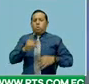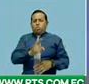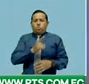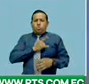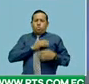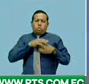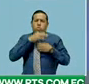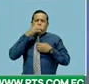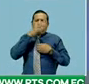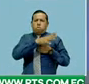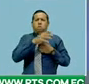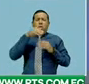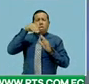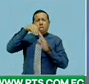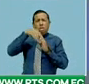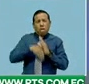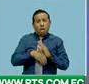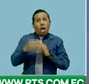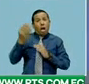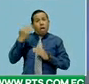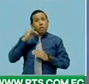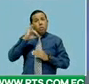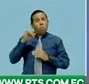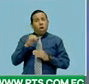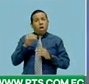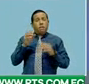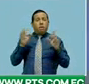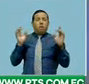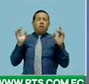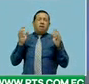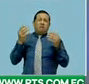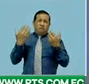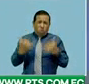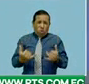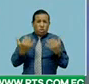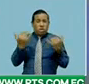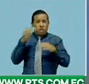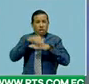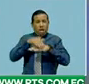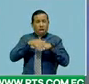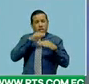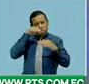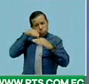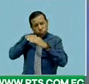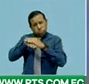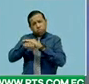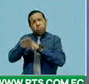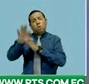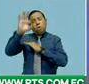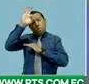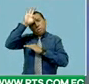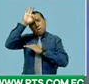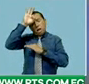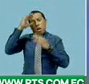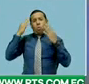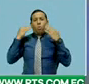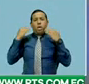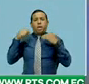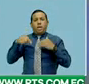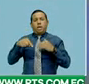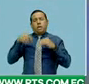desde la noche del jueves y, debido a la gravedad del estado, esta tarde fue trasladado hasta un hospital de Guayaquil.